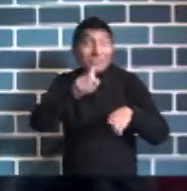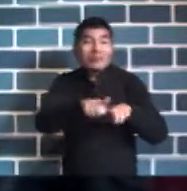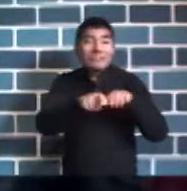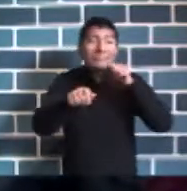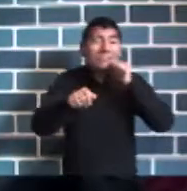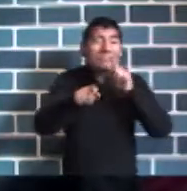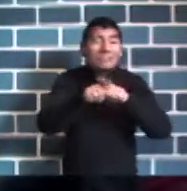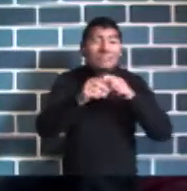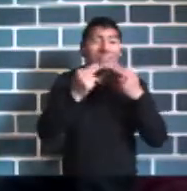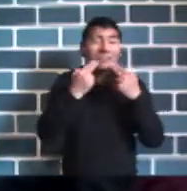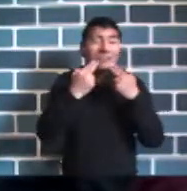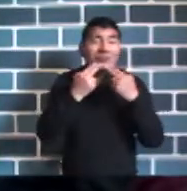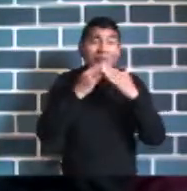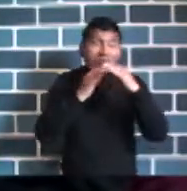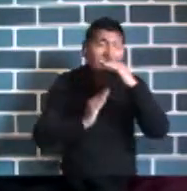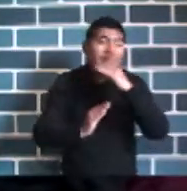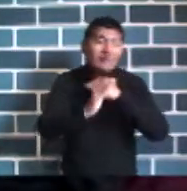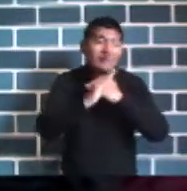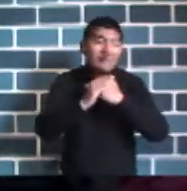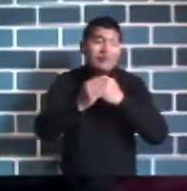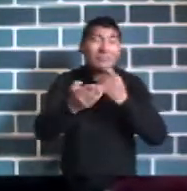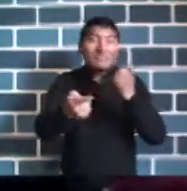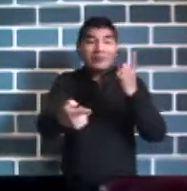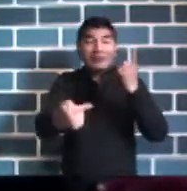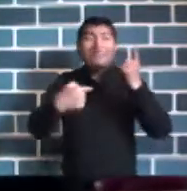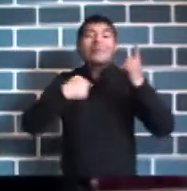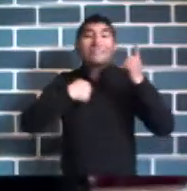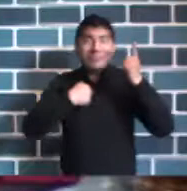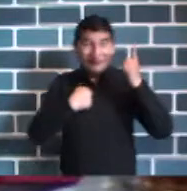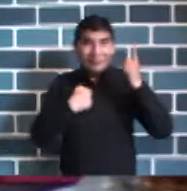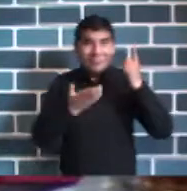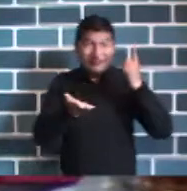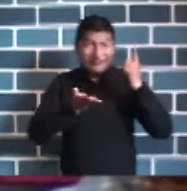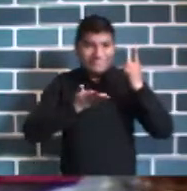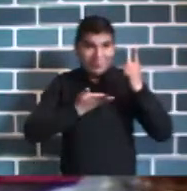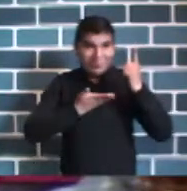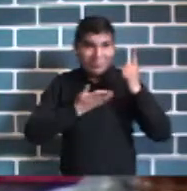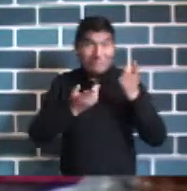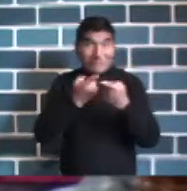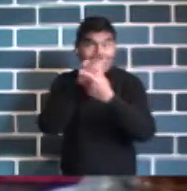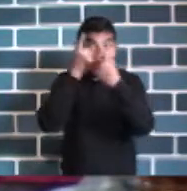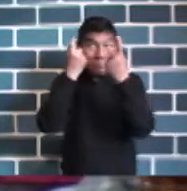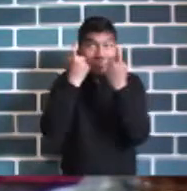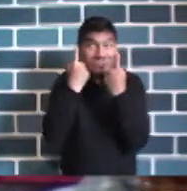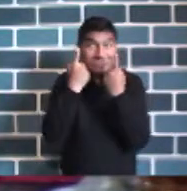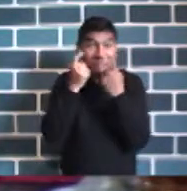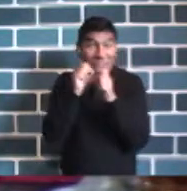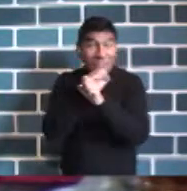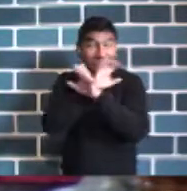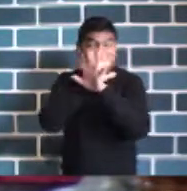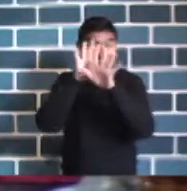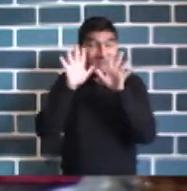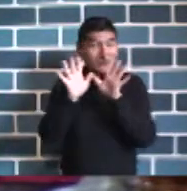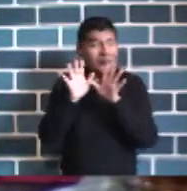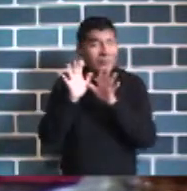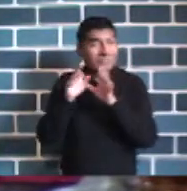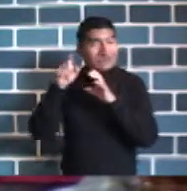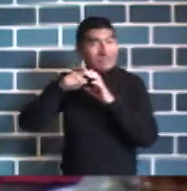humildes me lo hicieron a mí entonces la pregunta clave que debemos hacernos